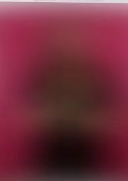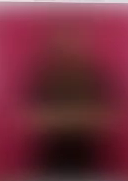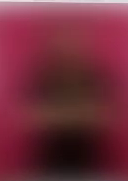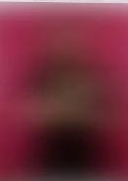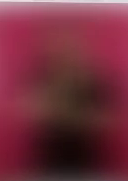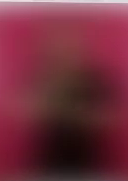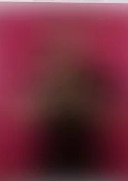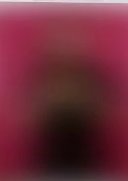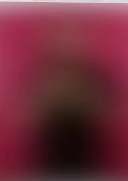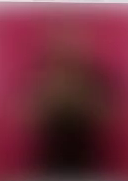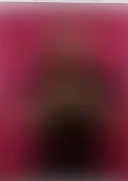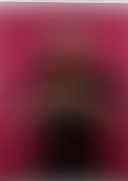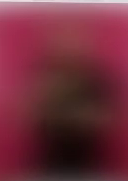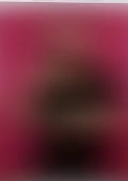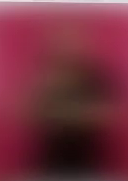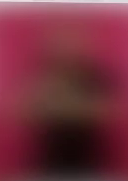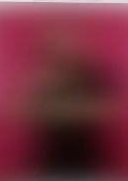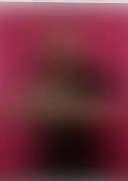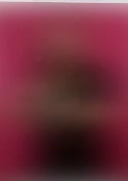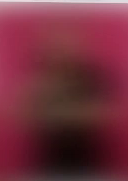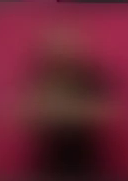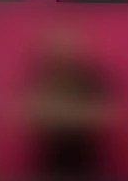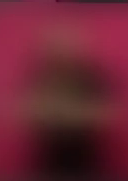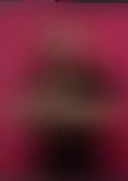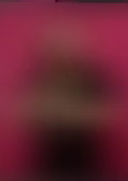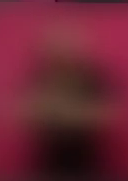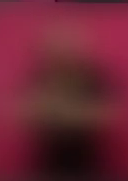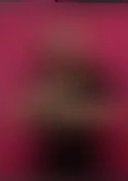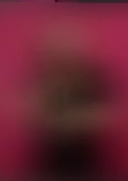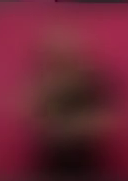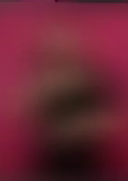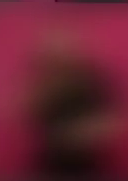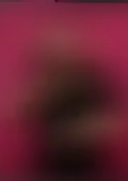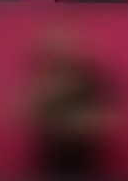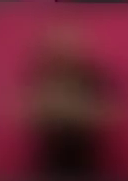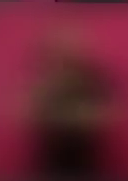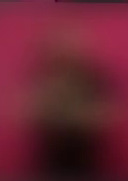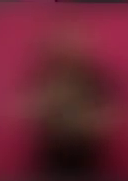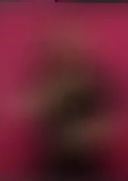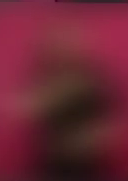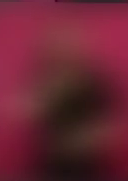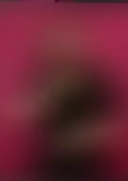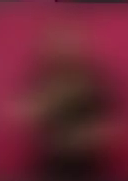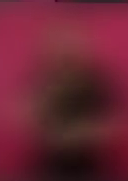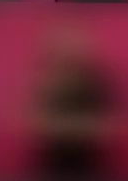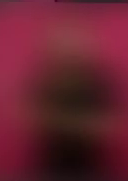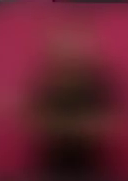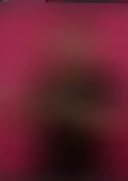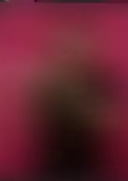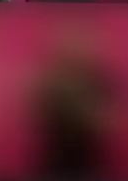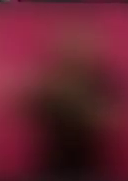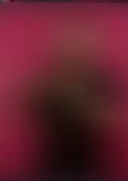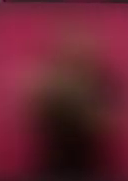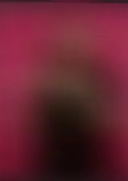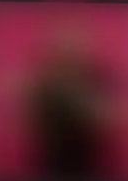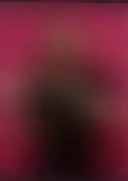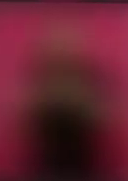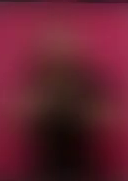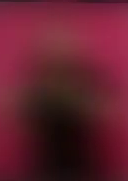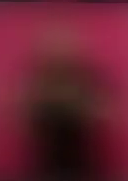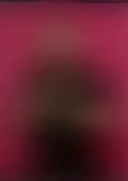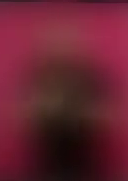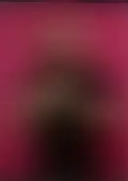convocatorias para la contratación de médicos generales de médicos especialistas